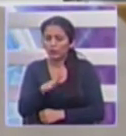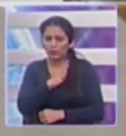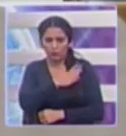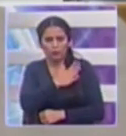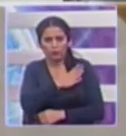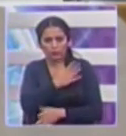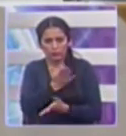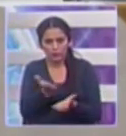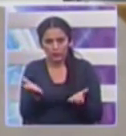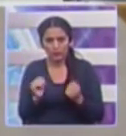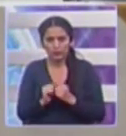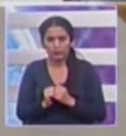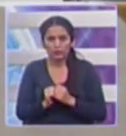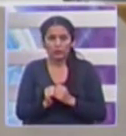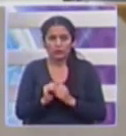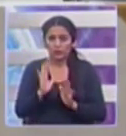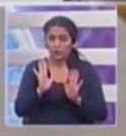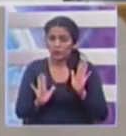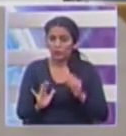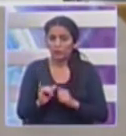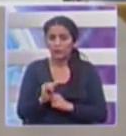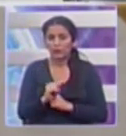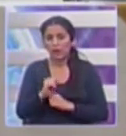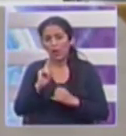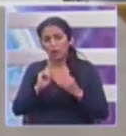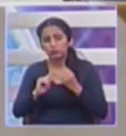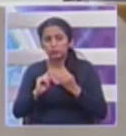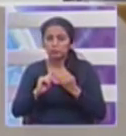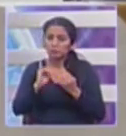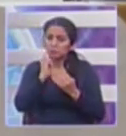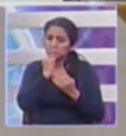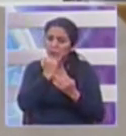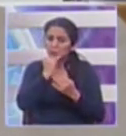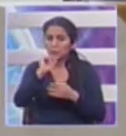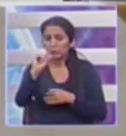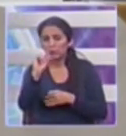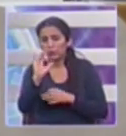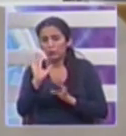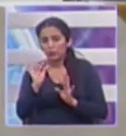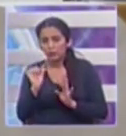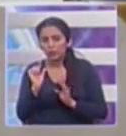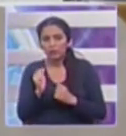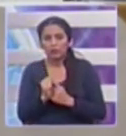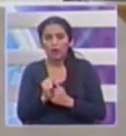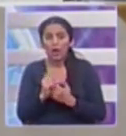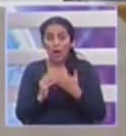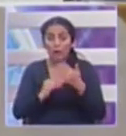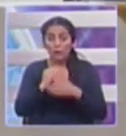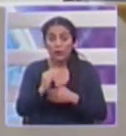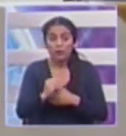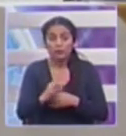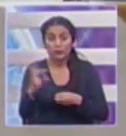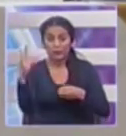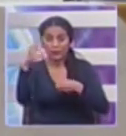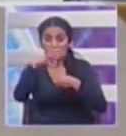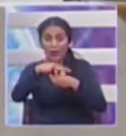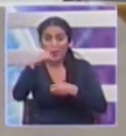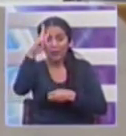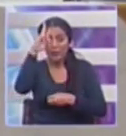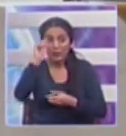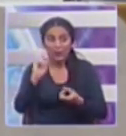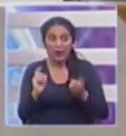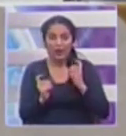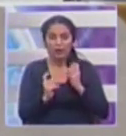que esta cantidad de inconsistencias no significa para nada que vamos a tener un fraude electoral como se están inventando por